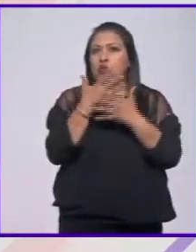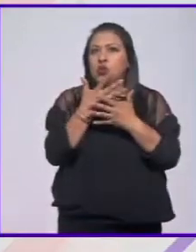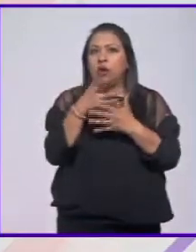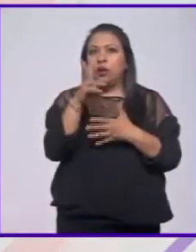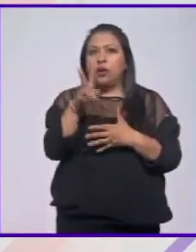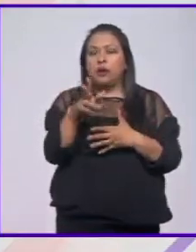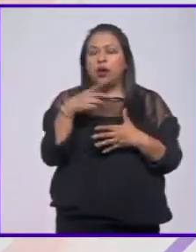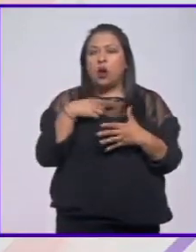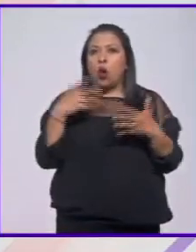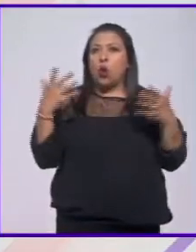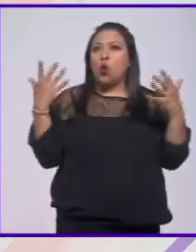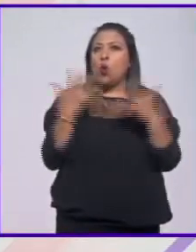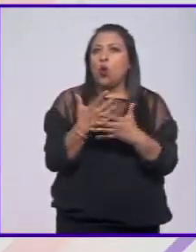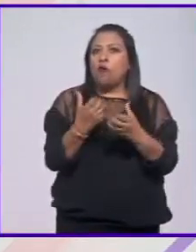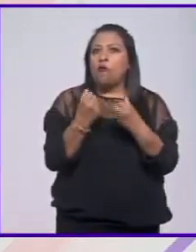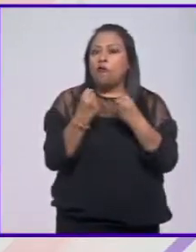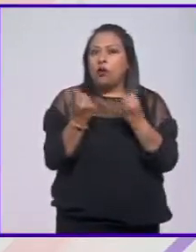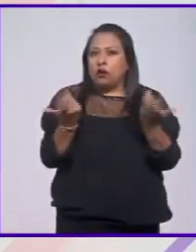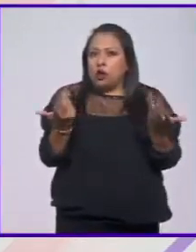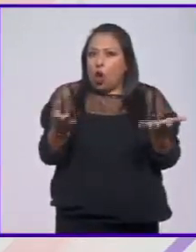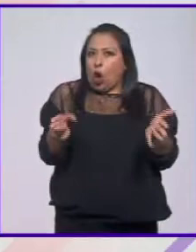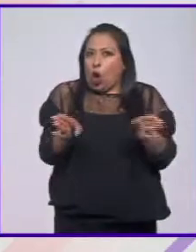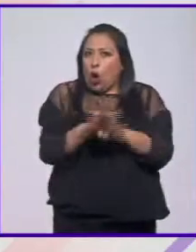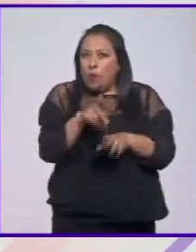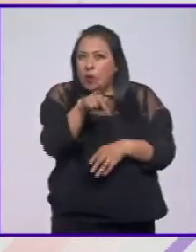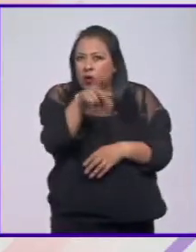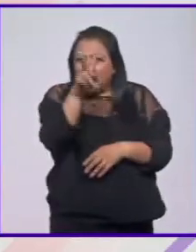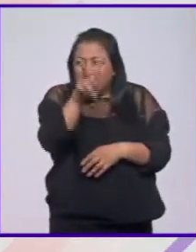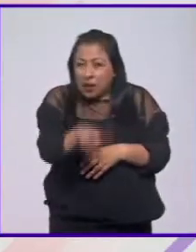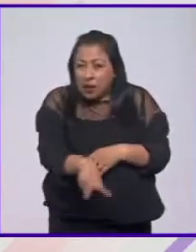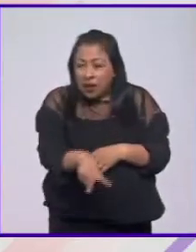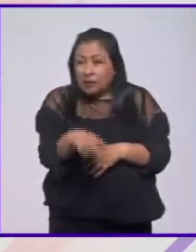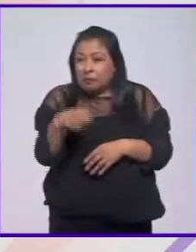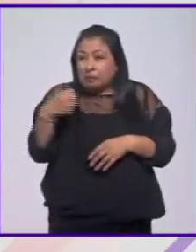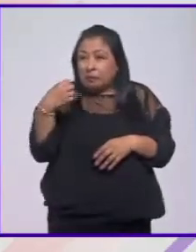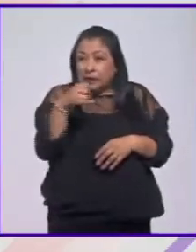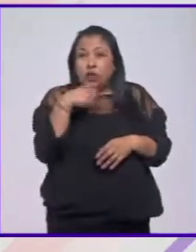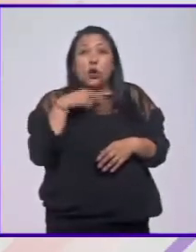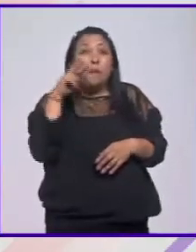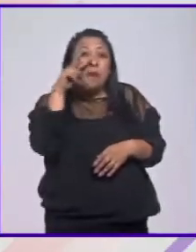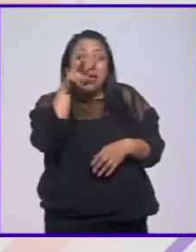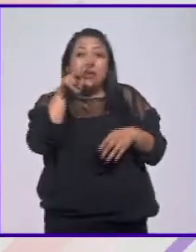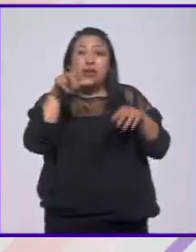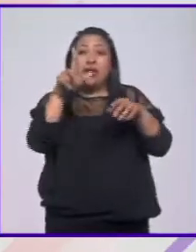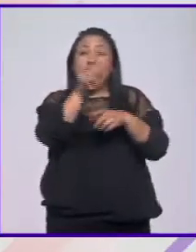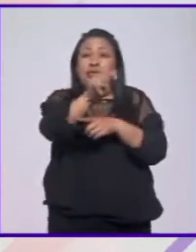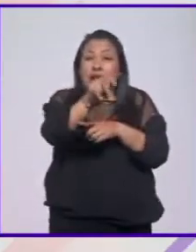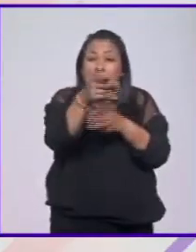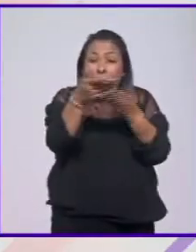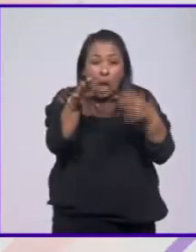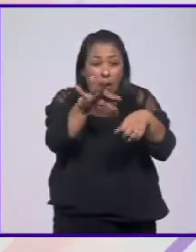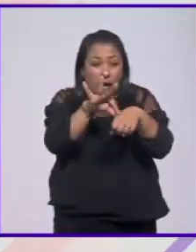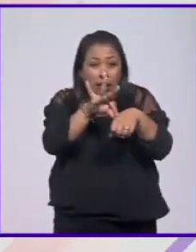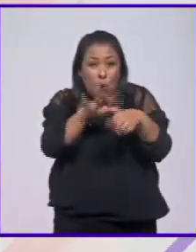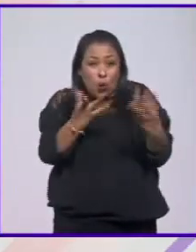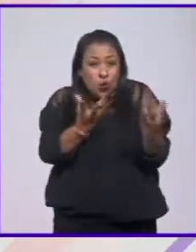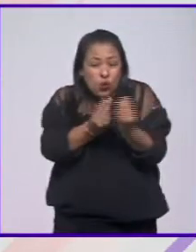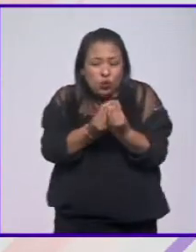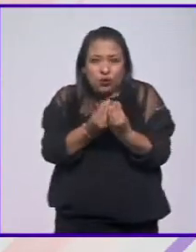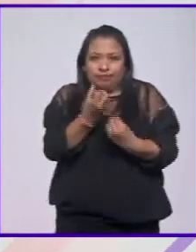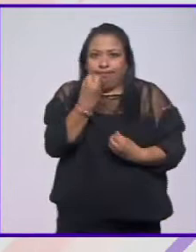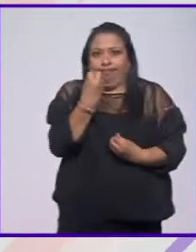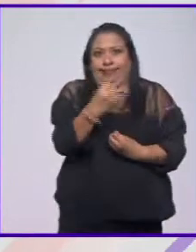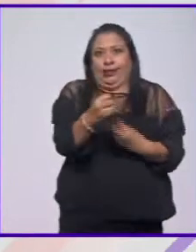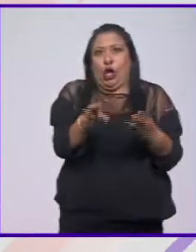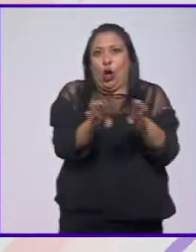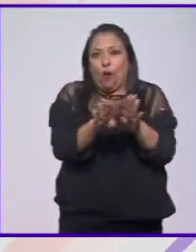era una impresión. ¿Cómo es posible? Este señor no es cierto, ¿no? Que esté, yo lo veía en la pantalla, ¿no? Y ahora está aquí junto conmigo. De alguna manera